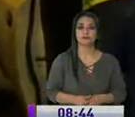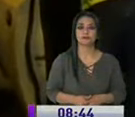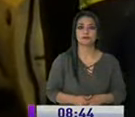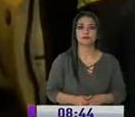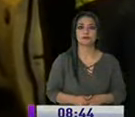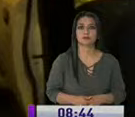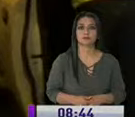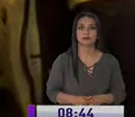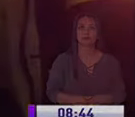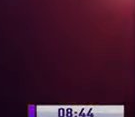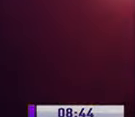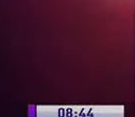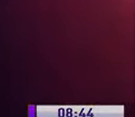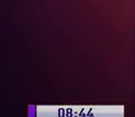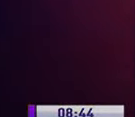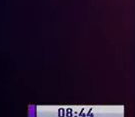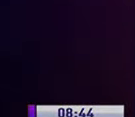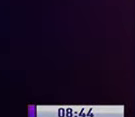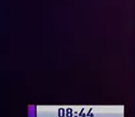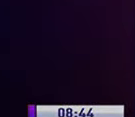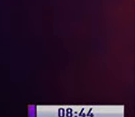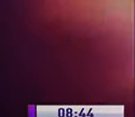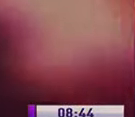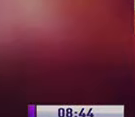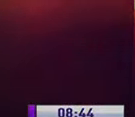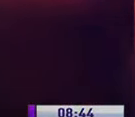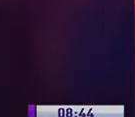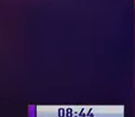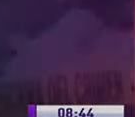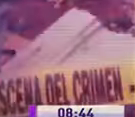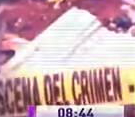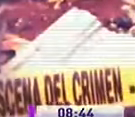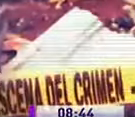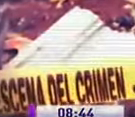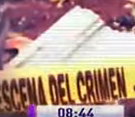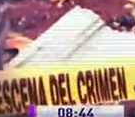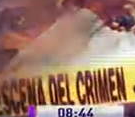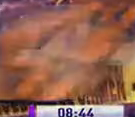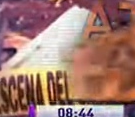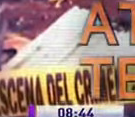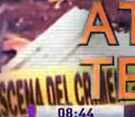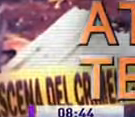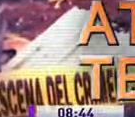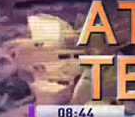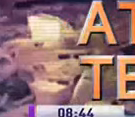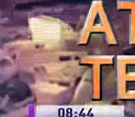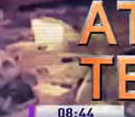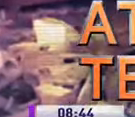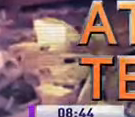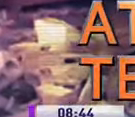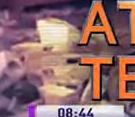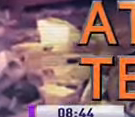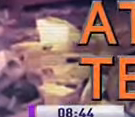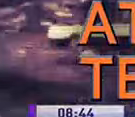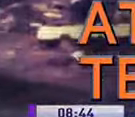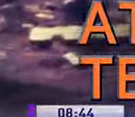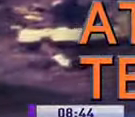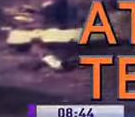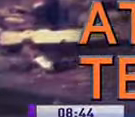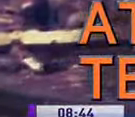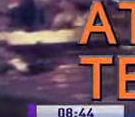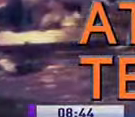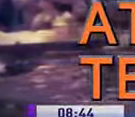ustedes pueden apreciar, hemos encontrado evidencia respecto de eso. Los dirigidos por alias Piolín, también capturado, serían los responsables del robo a una hacienda